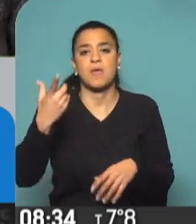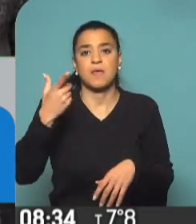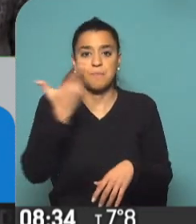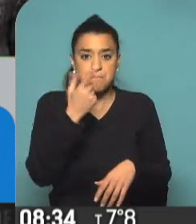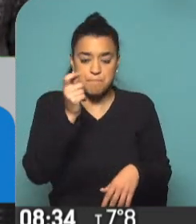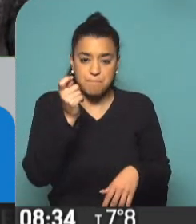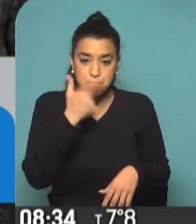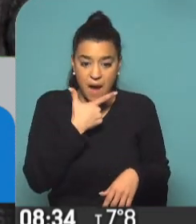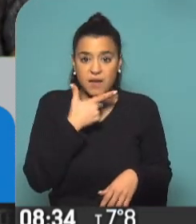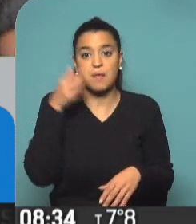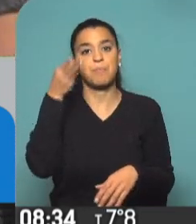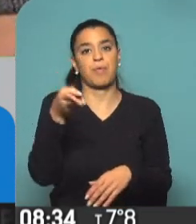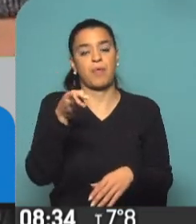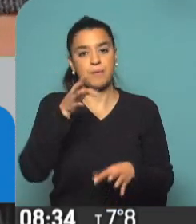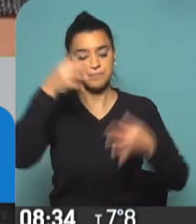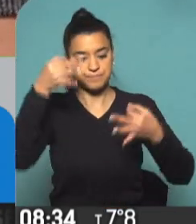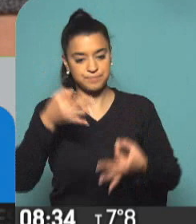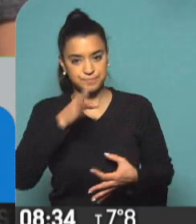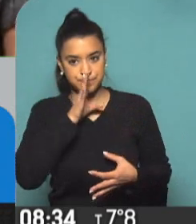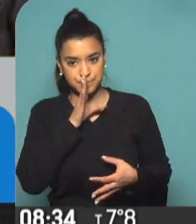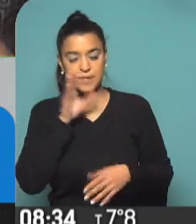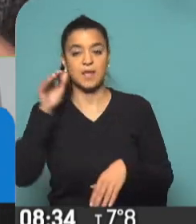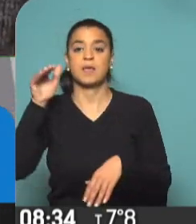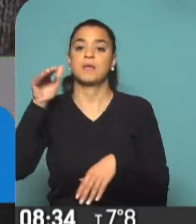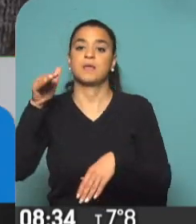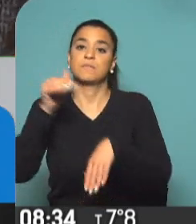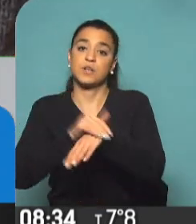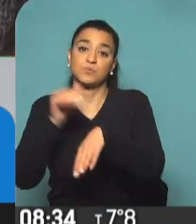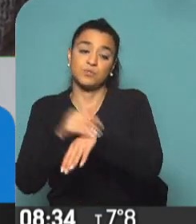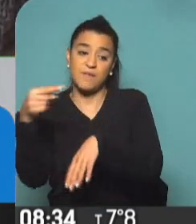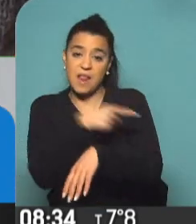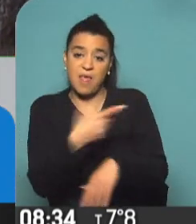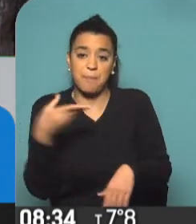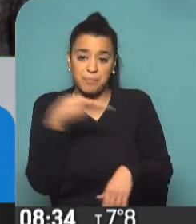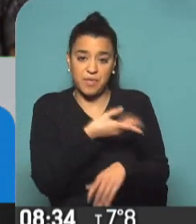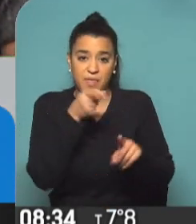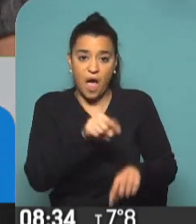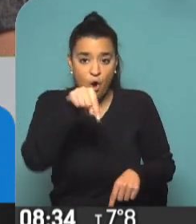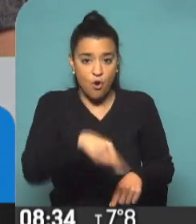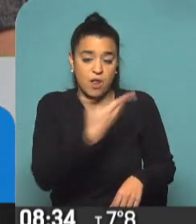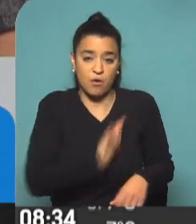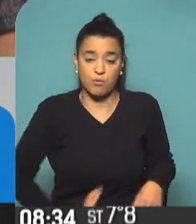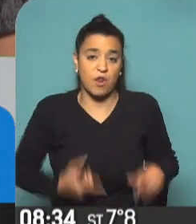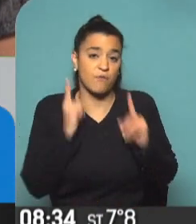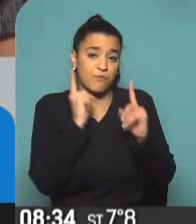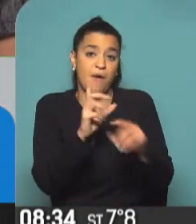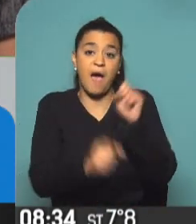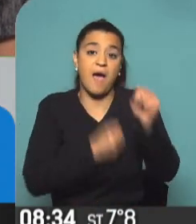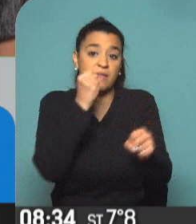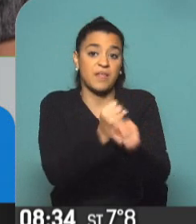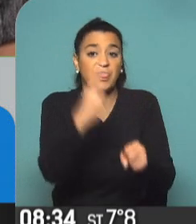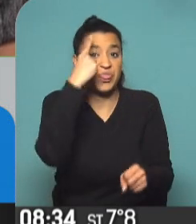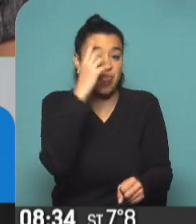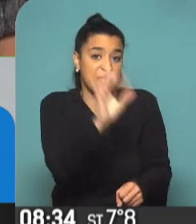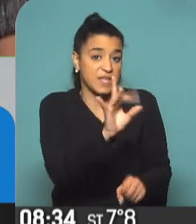pidiendo prudencia y desde la oposición piden responsabilidad a un gobierno que tiene gestión ahora y tiene que estar gestionando hasta el 10